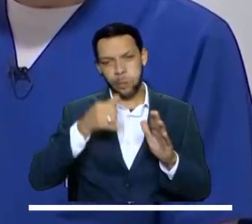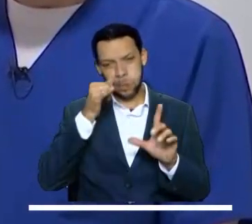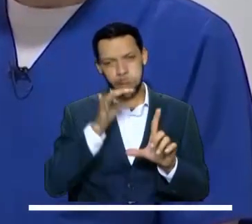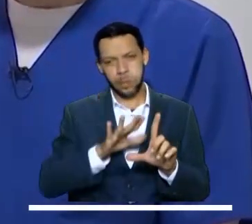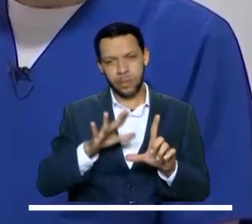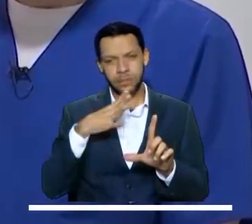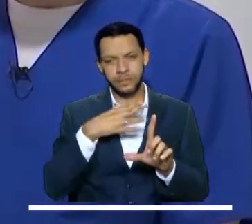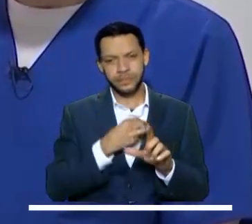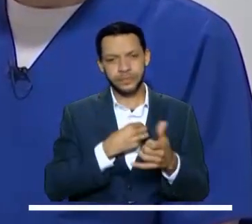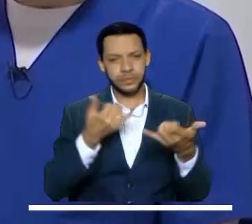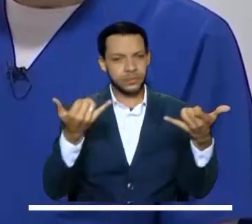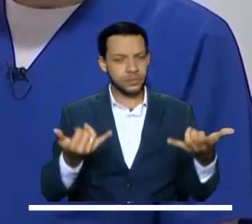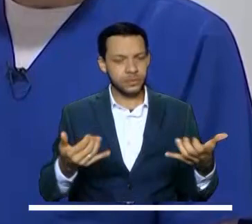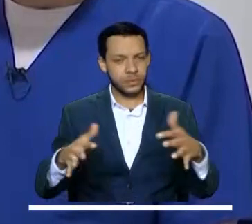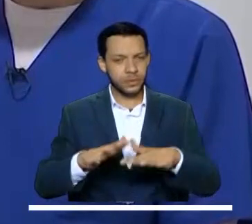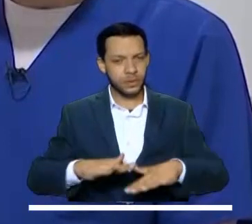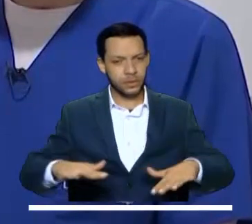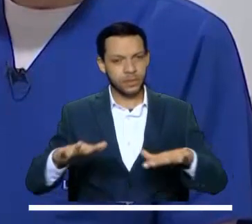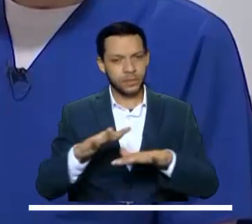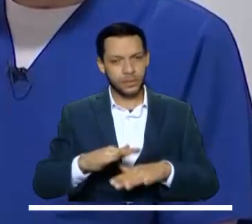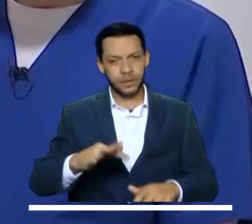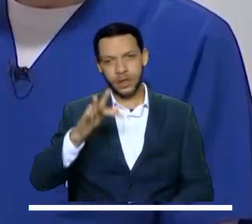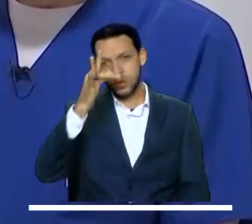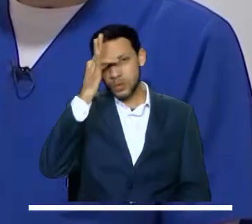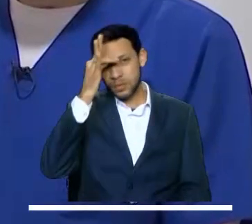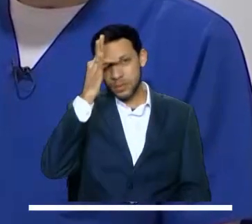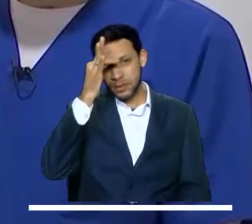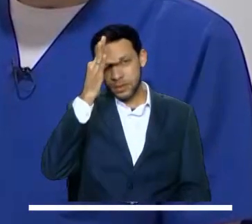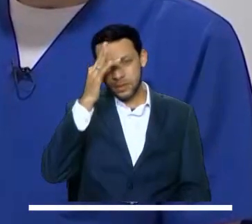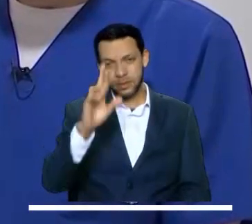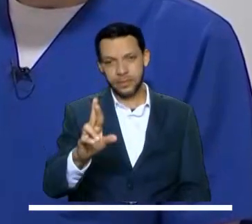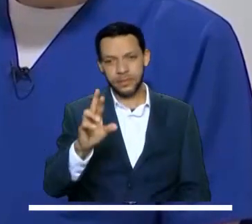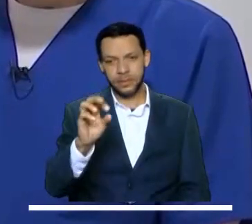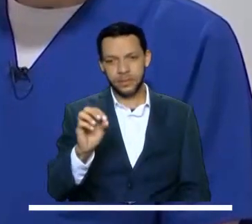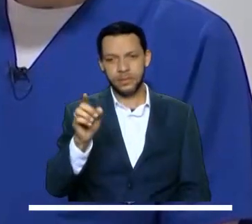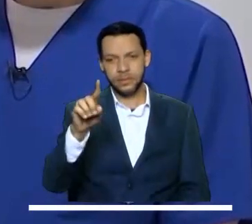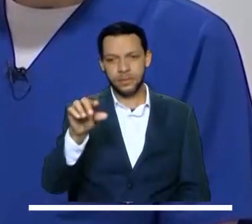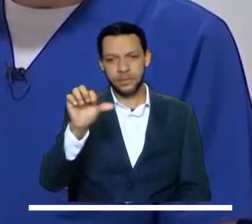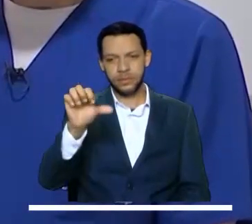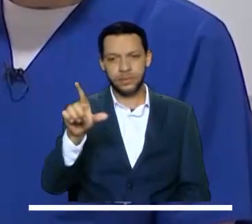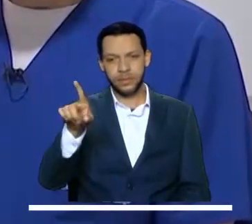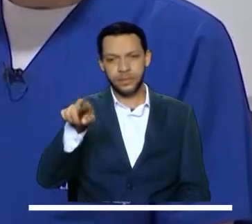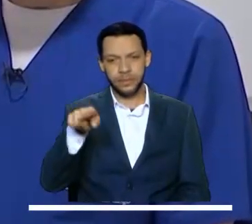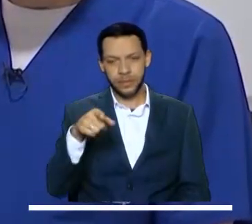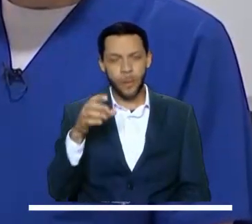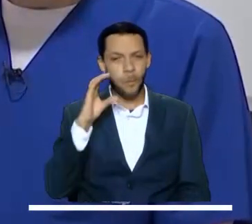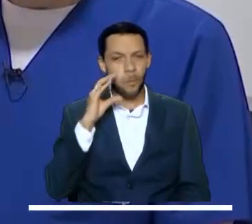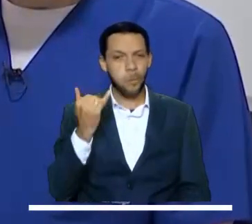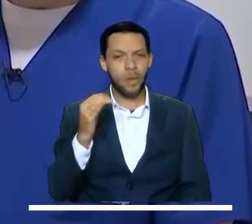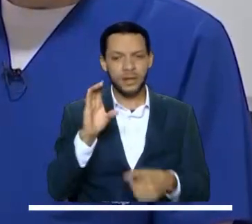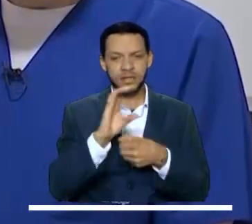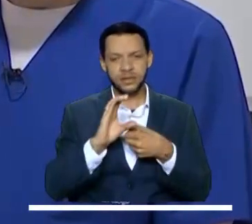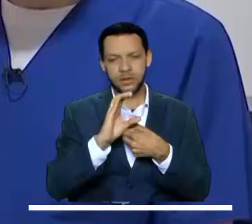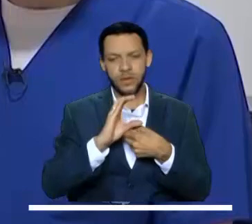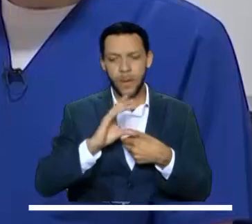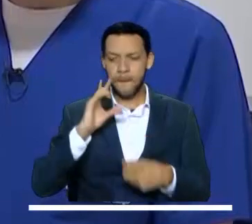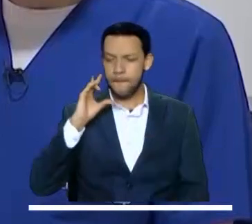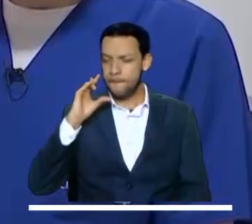eso estamos grabando en la Clínica de los Rosales, en Pereira, donde se hacen los procedimientos